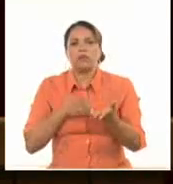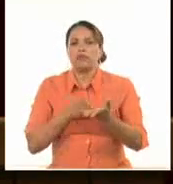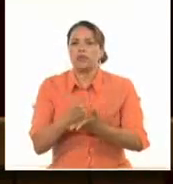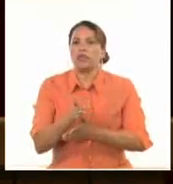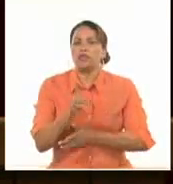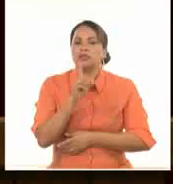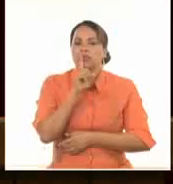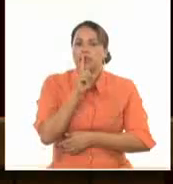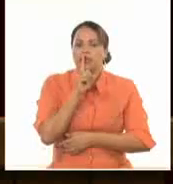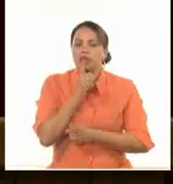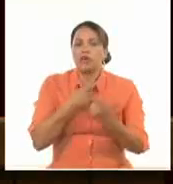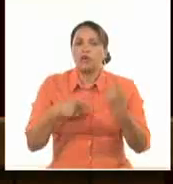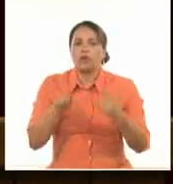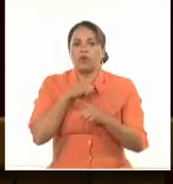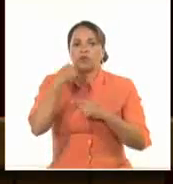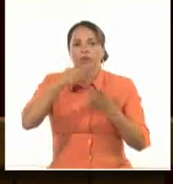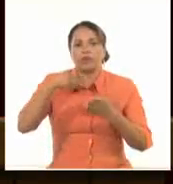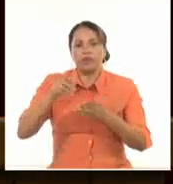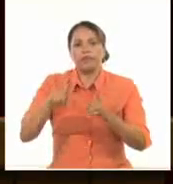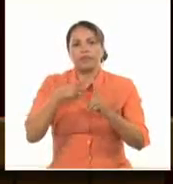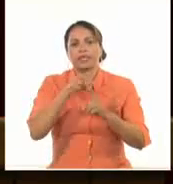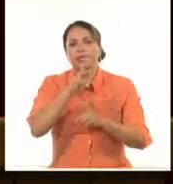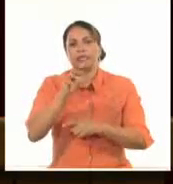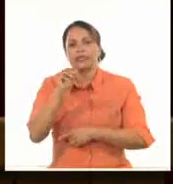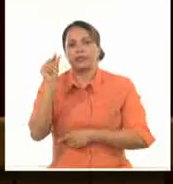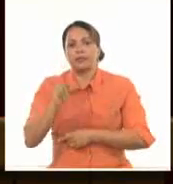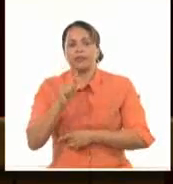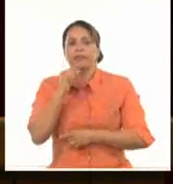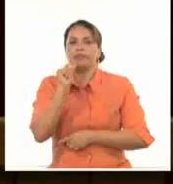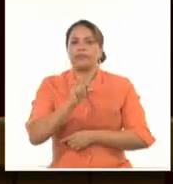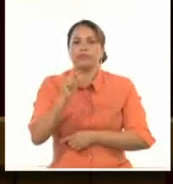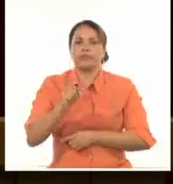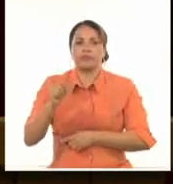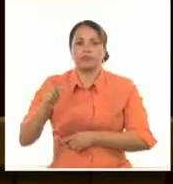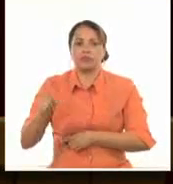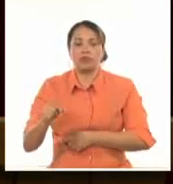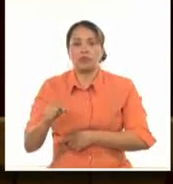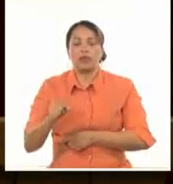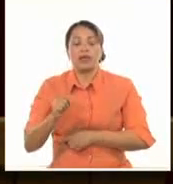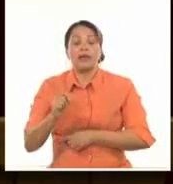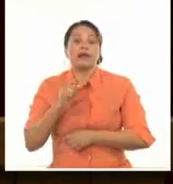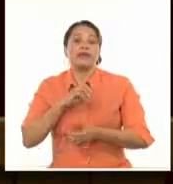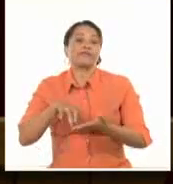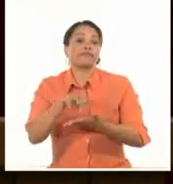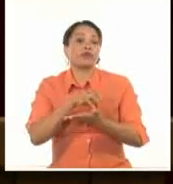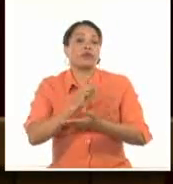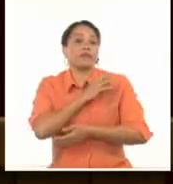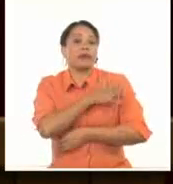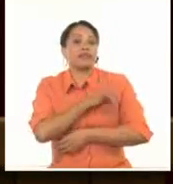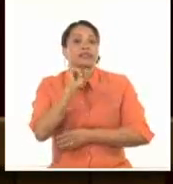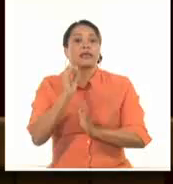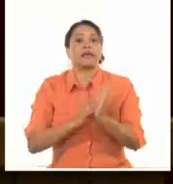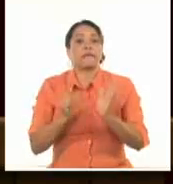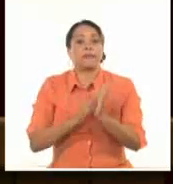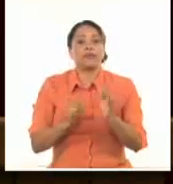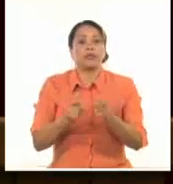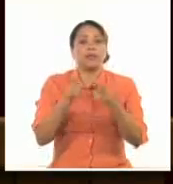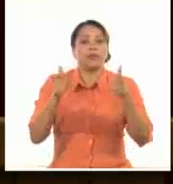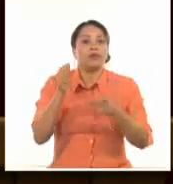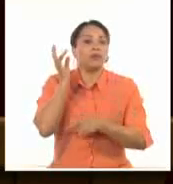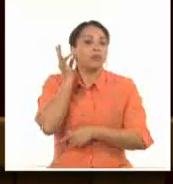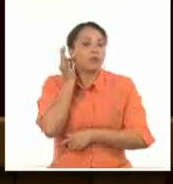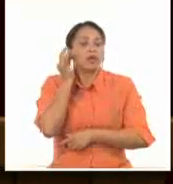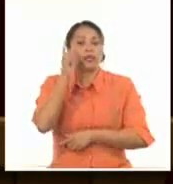masacre de más de 30.000 civiles en la Franja de Gaza en los últimos 6 meses, en su mayoría mujeres y